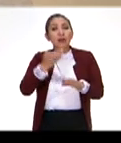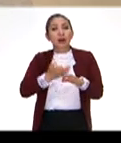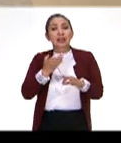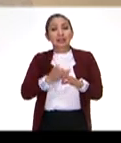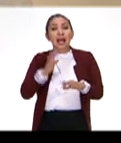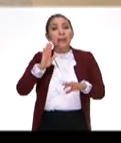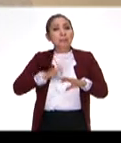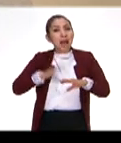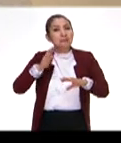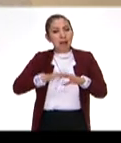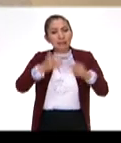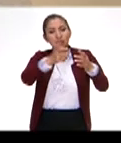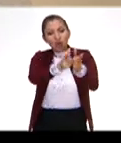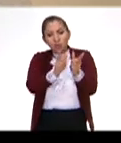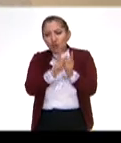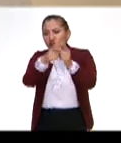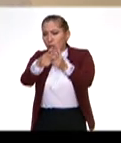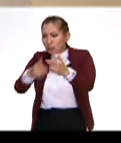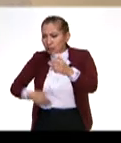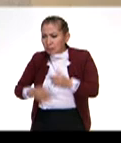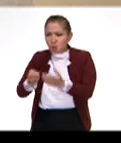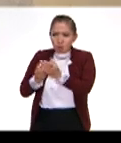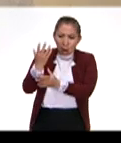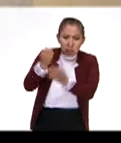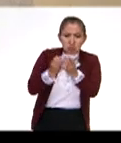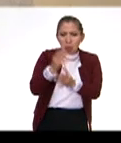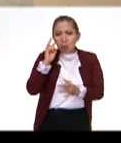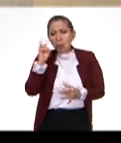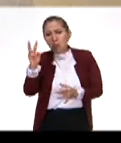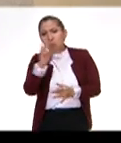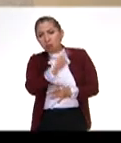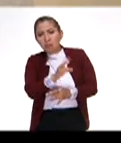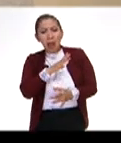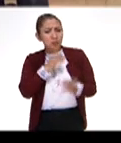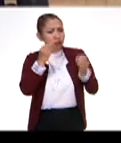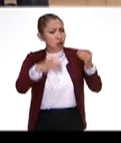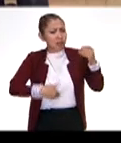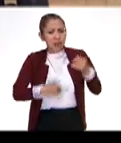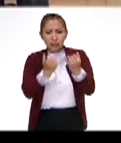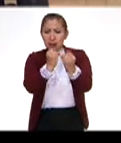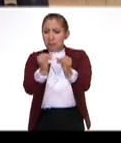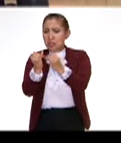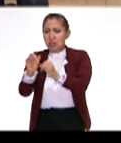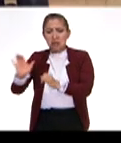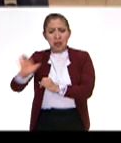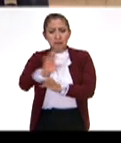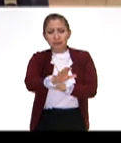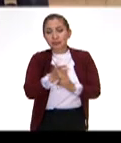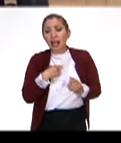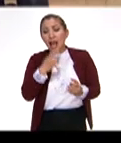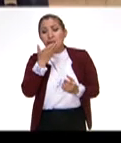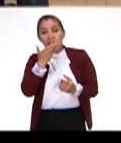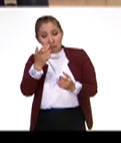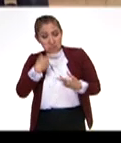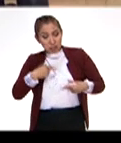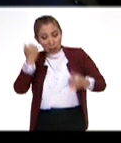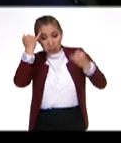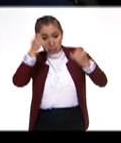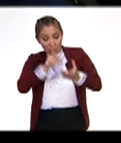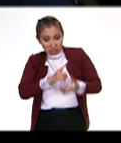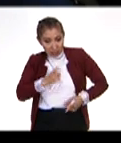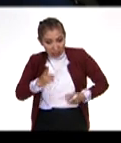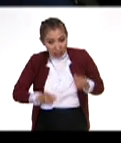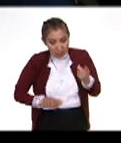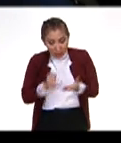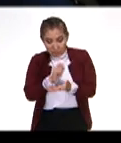cada vez hay más compañías que surgen de manera emergente. Hay mucho teatro independiente, hay buenos dramaturgos,